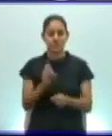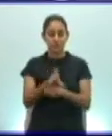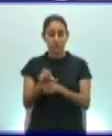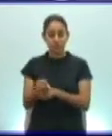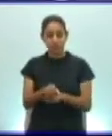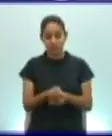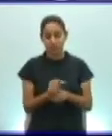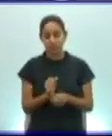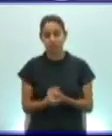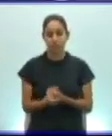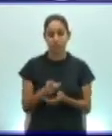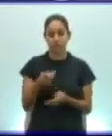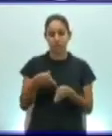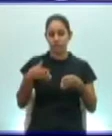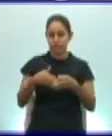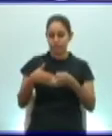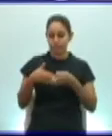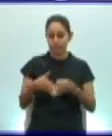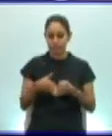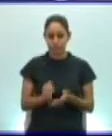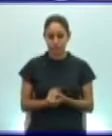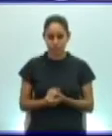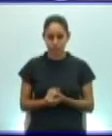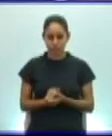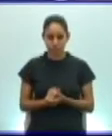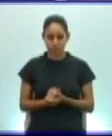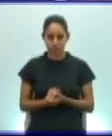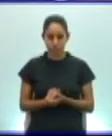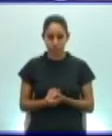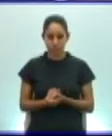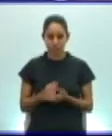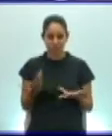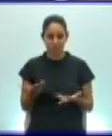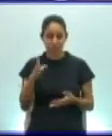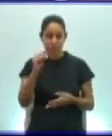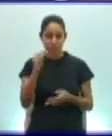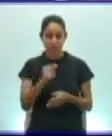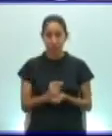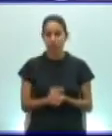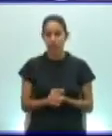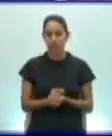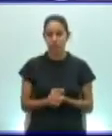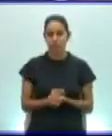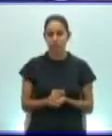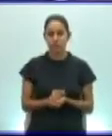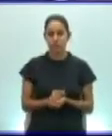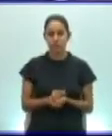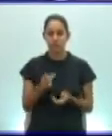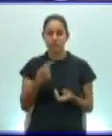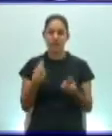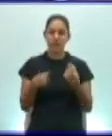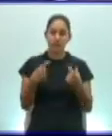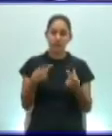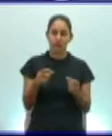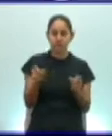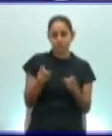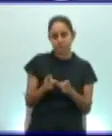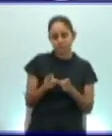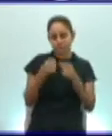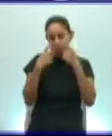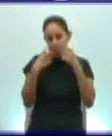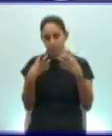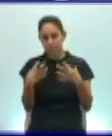toda la aviación mercenaria. Por lo tanto, estamos hablando de un preludio. Recuerden que allí ocurre el bombardeo,